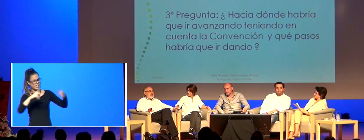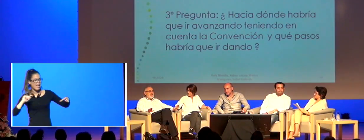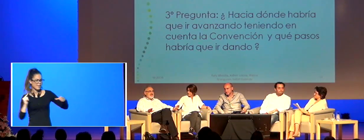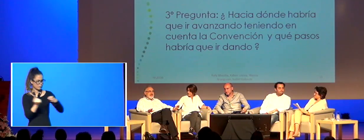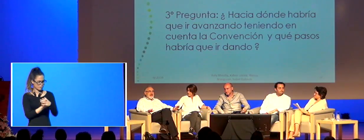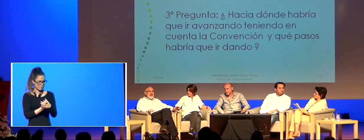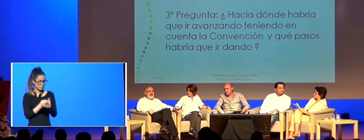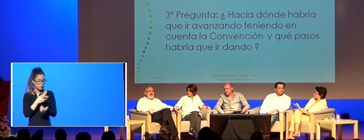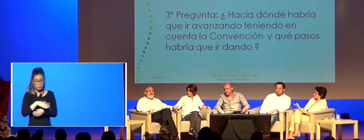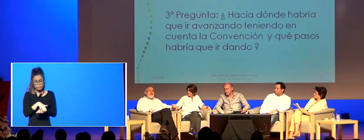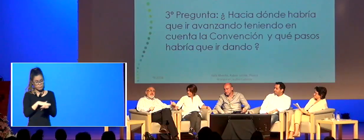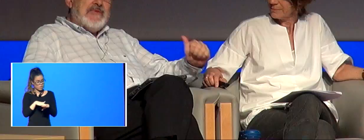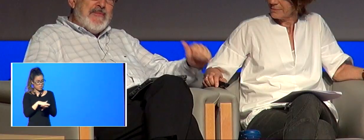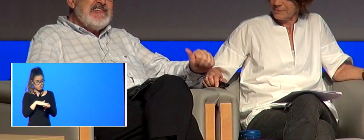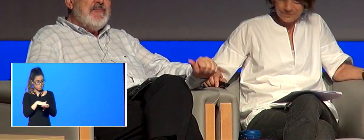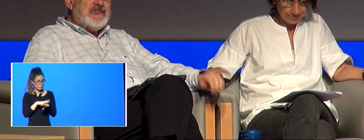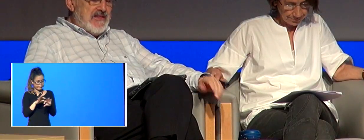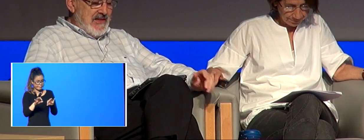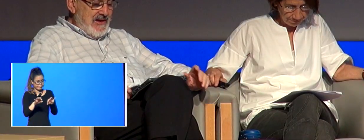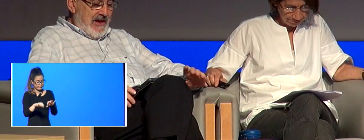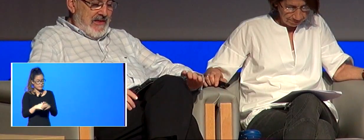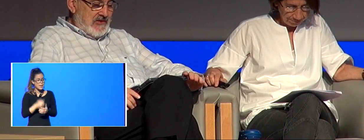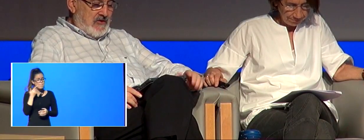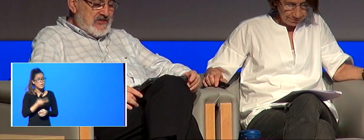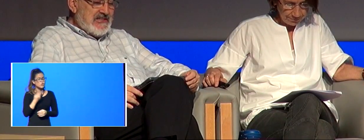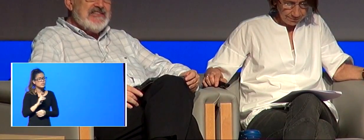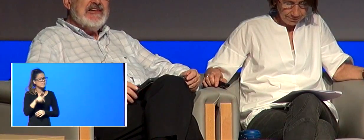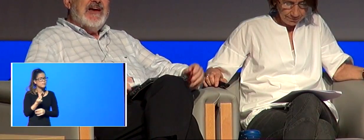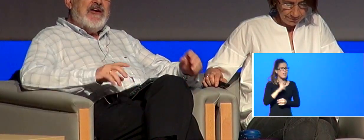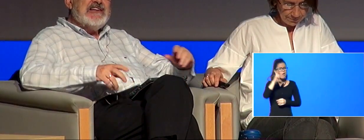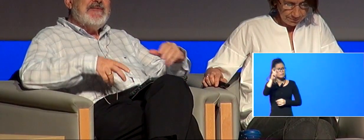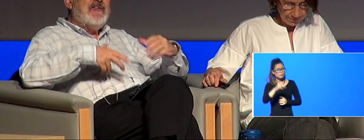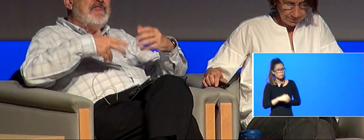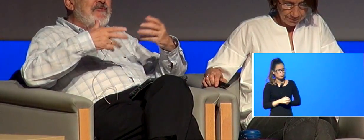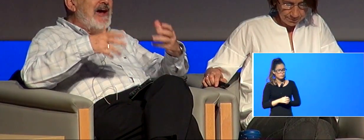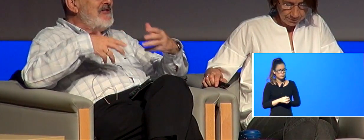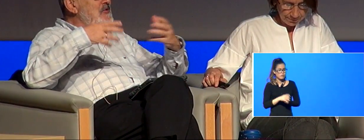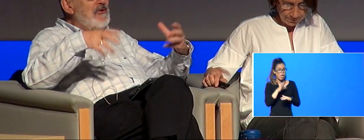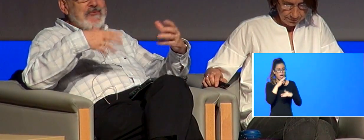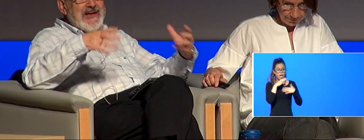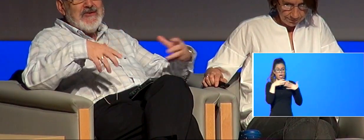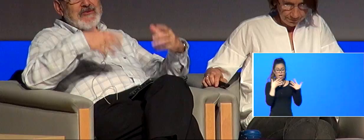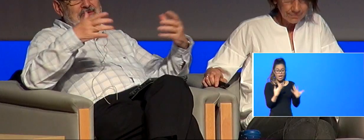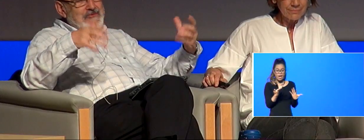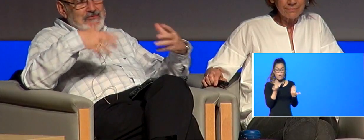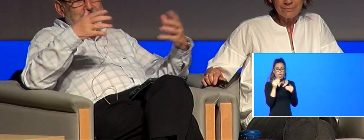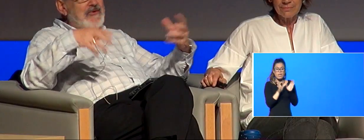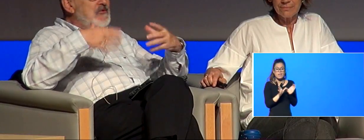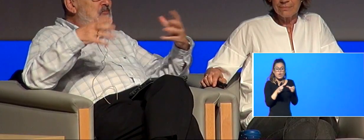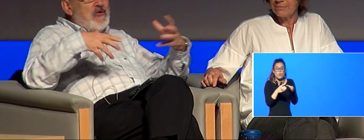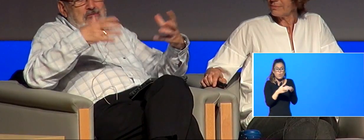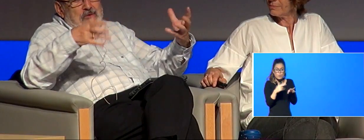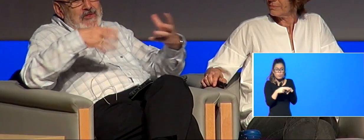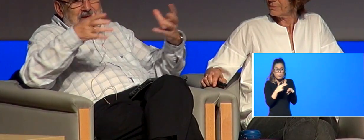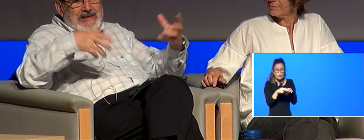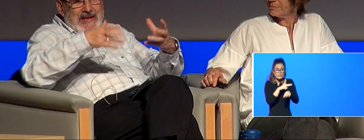fundamental. También es importante hacer otra cosa. Es ahora que se va a configurar un nuevo gobierno y supongo